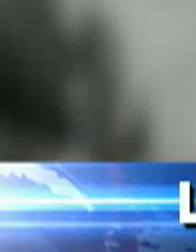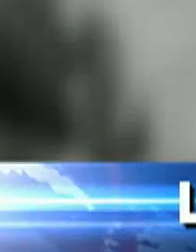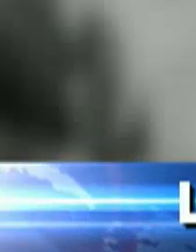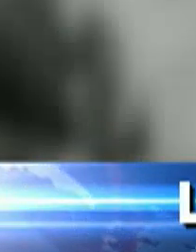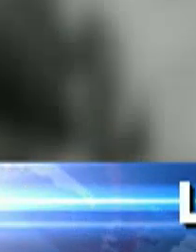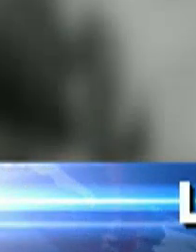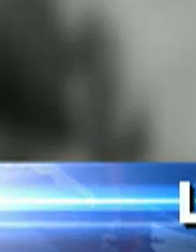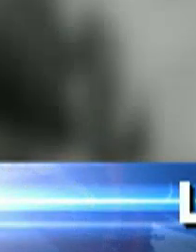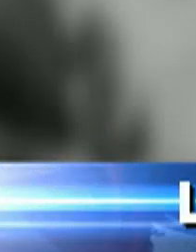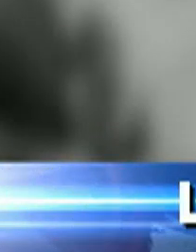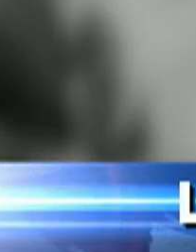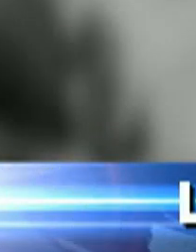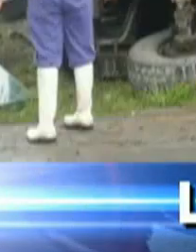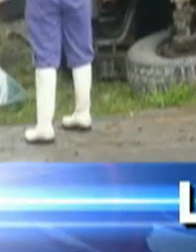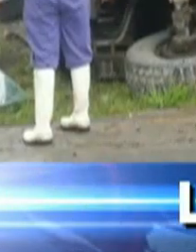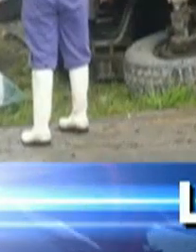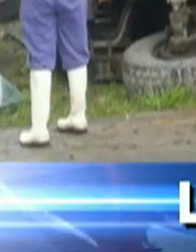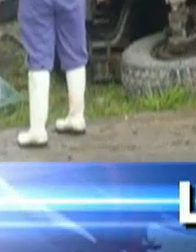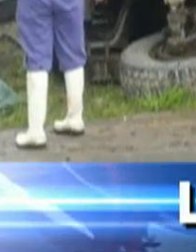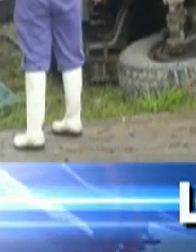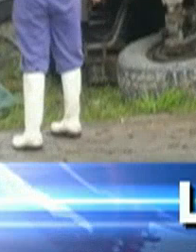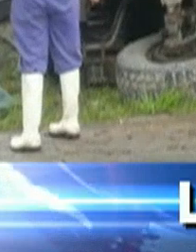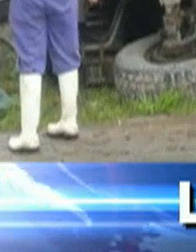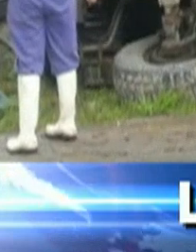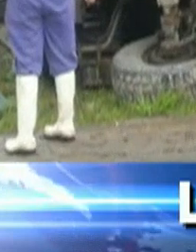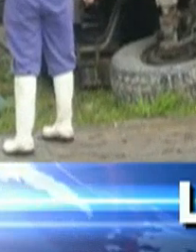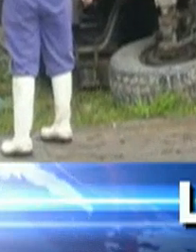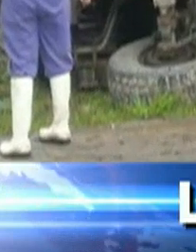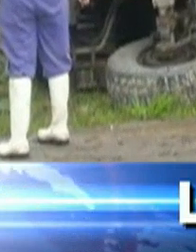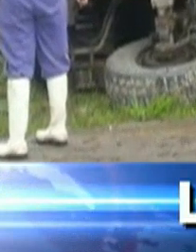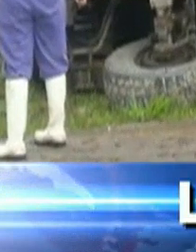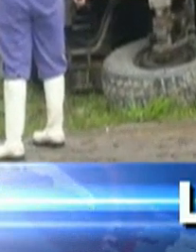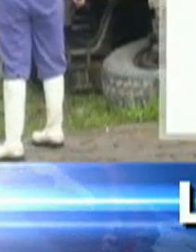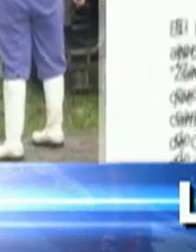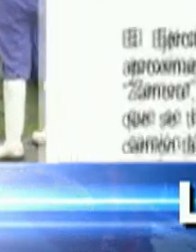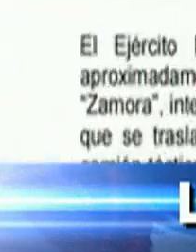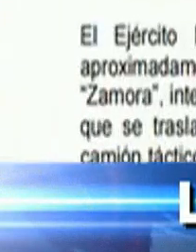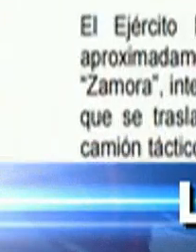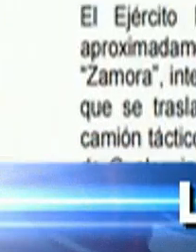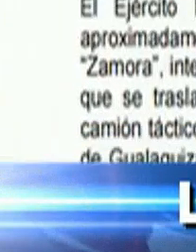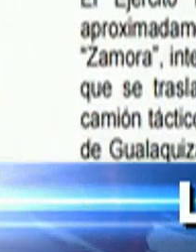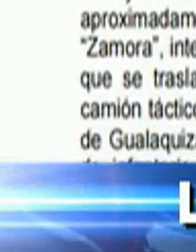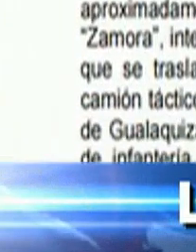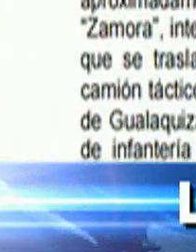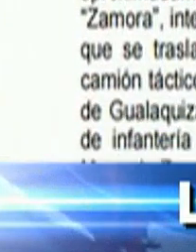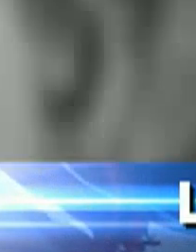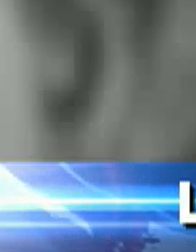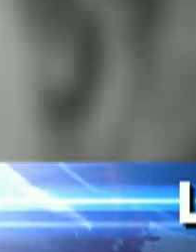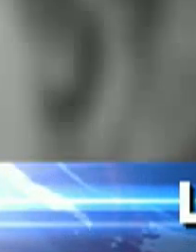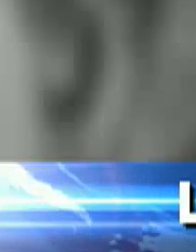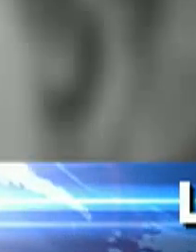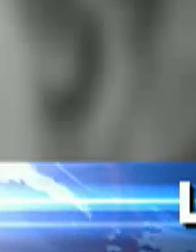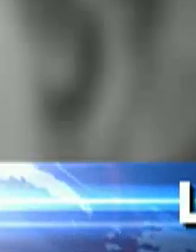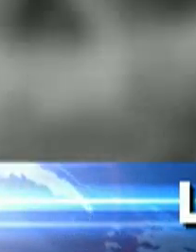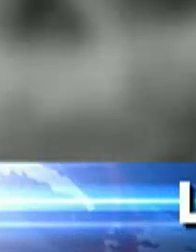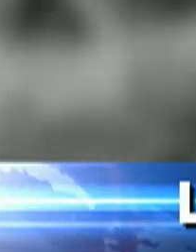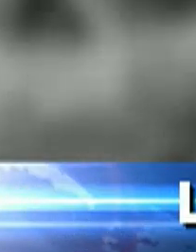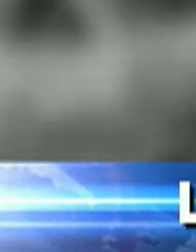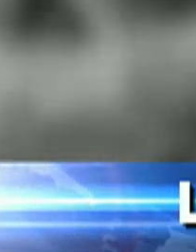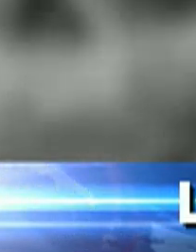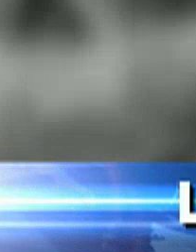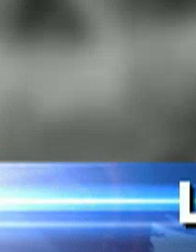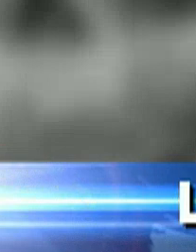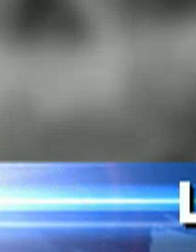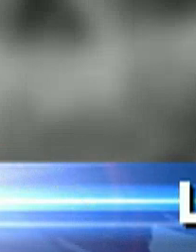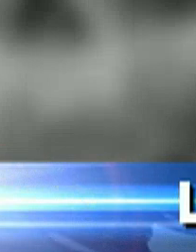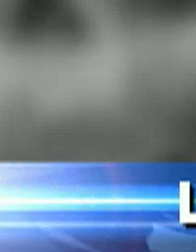Además, luto en el ejército. 3 militares fallecieron y 19 resultaron heridos al volcarse el